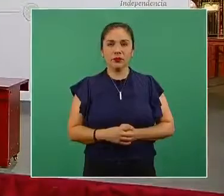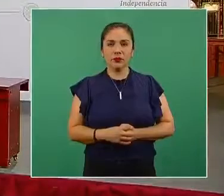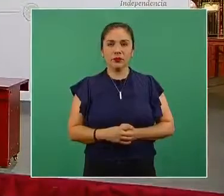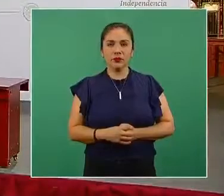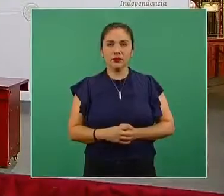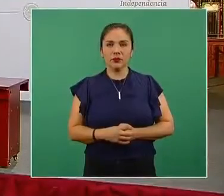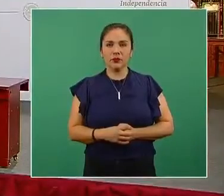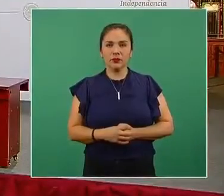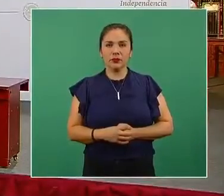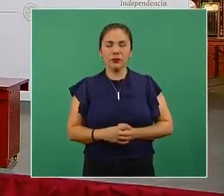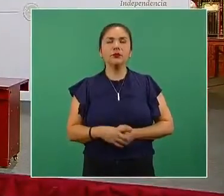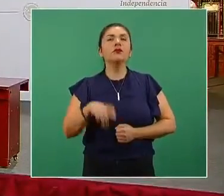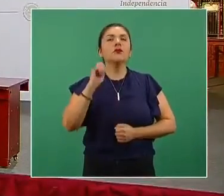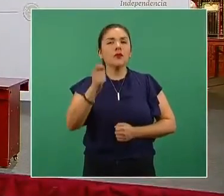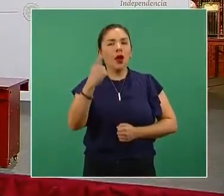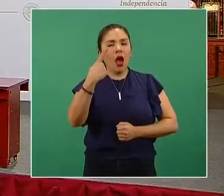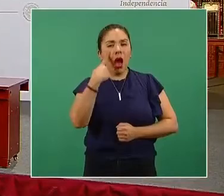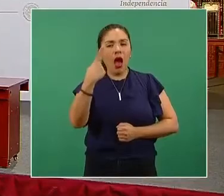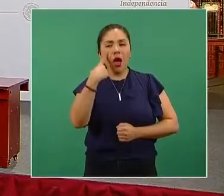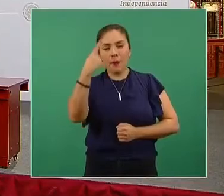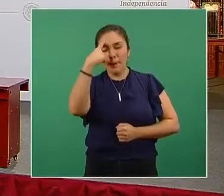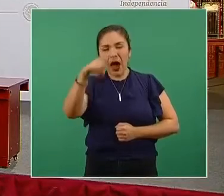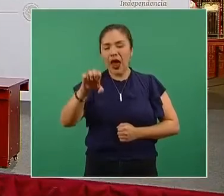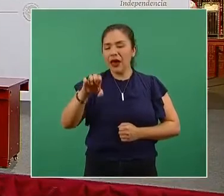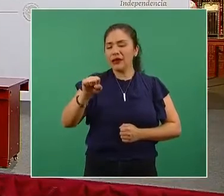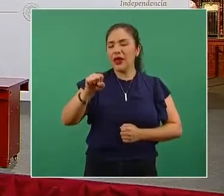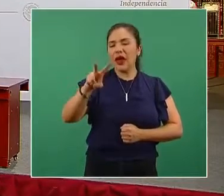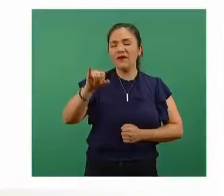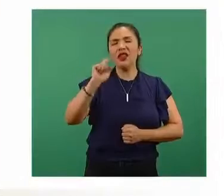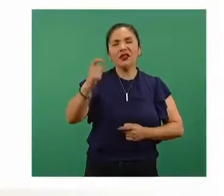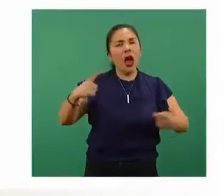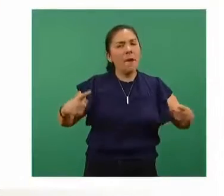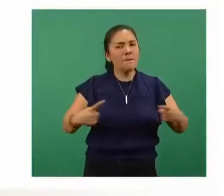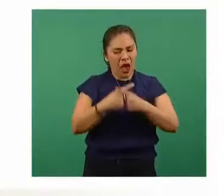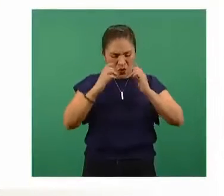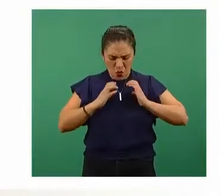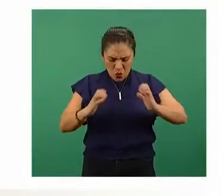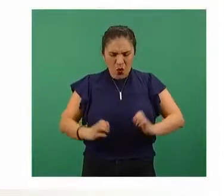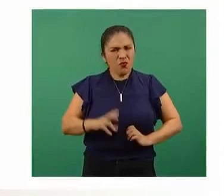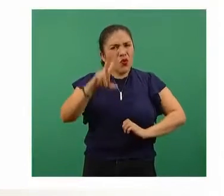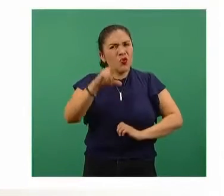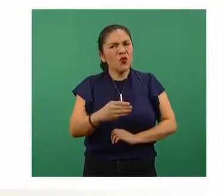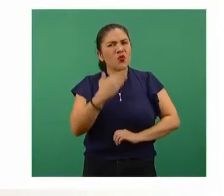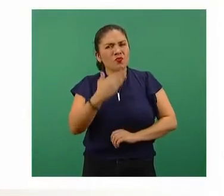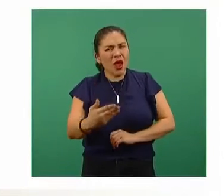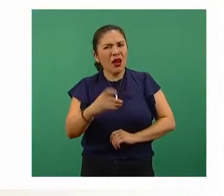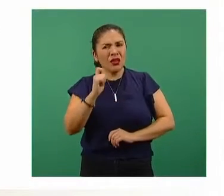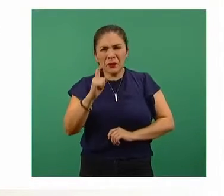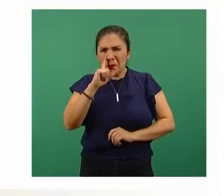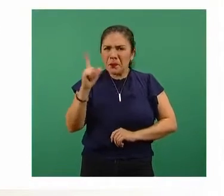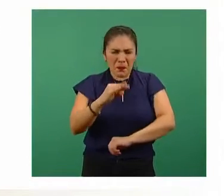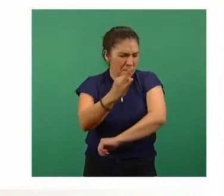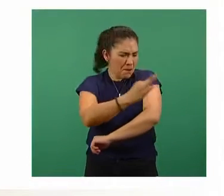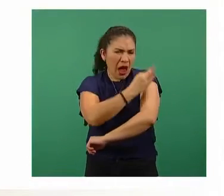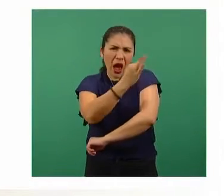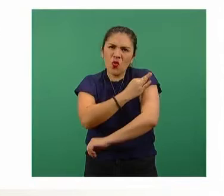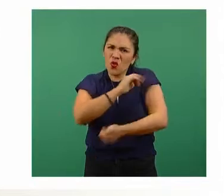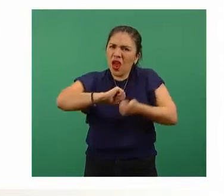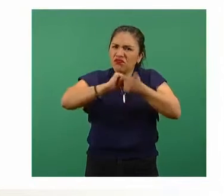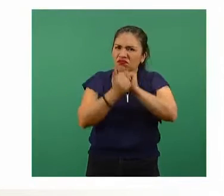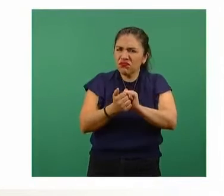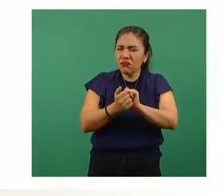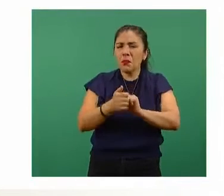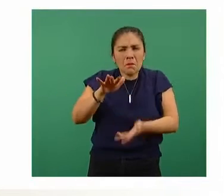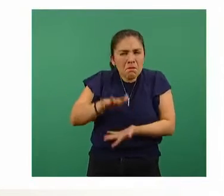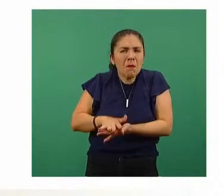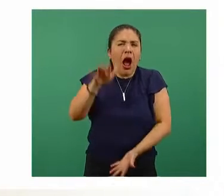Los eventos supuestamente asociados a vacunación, inmunización, aquellas reacciones orgánicas que están asociadas con el hecho de ser vacunado, la